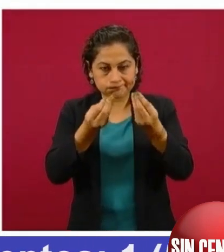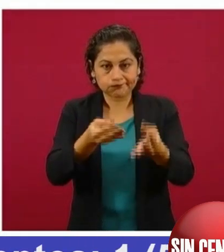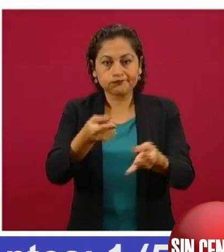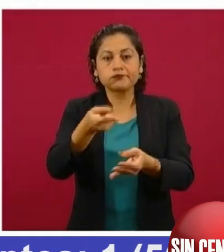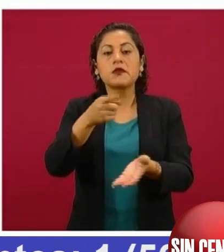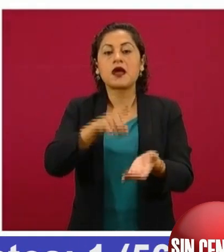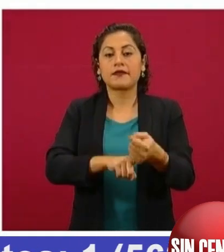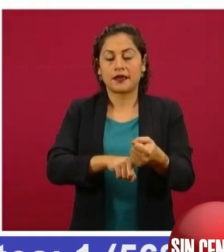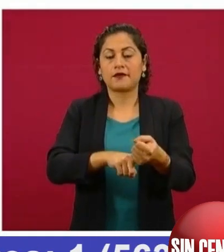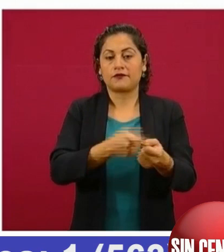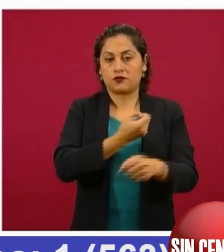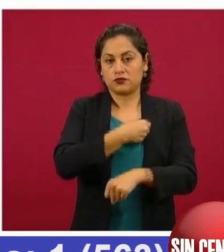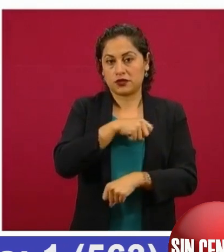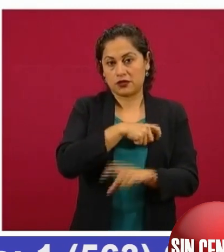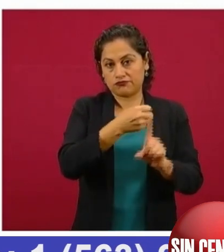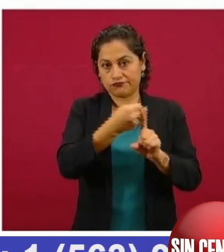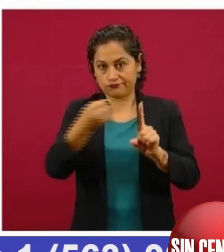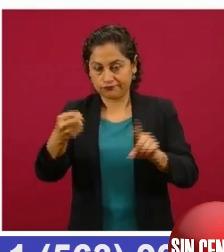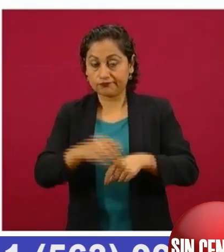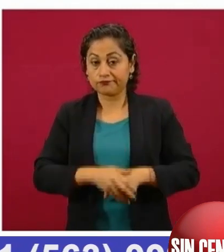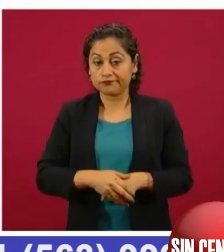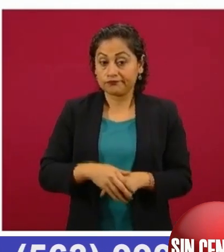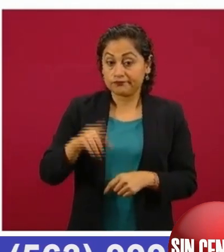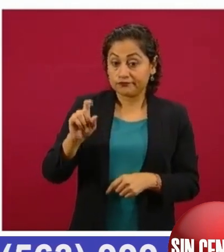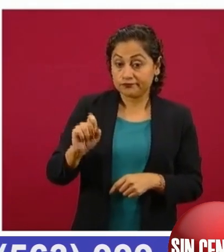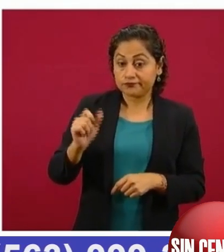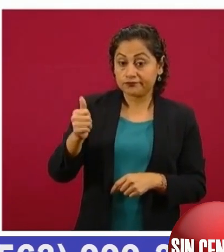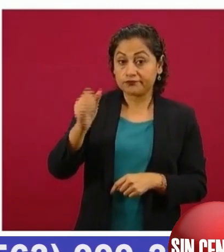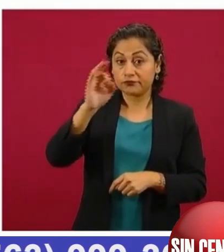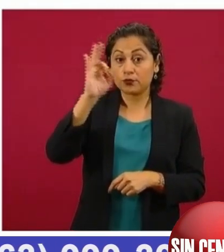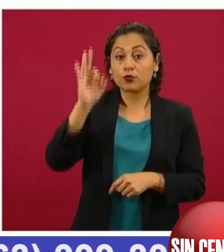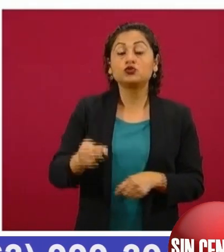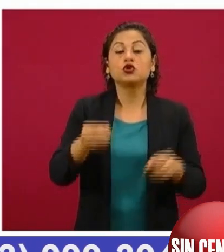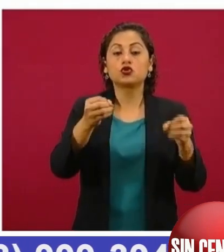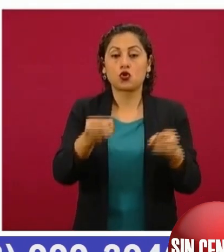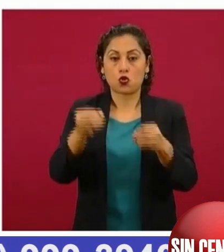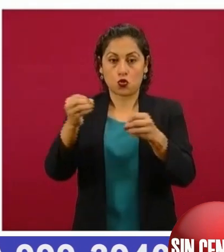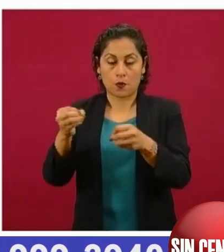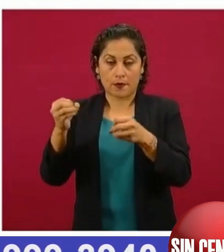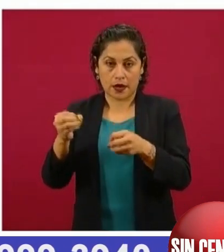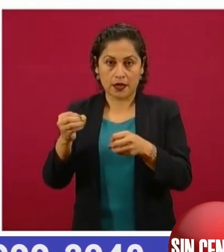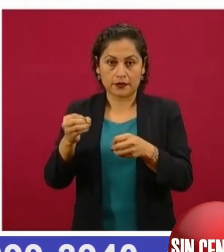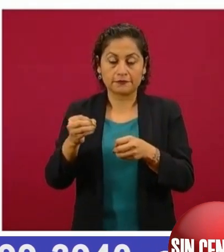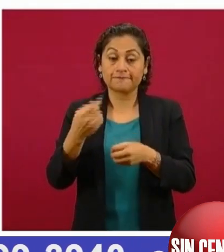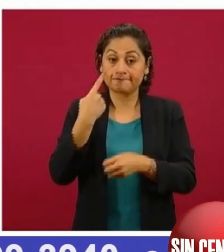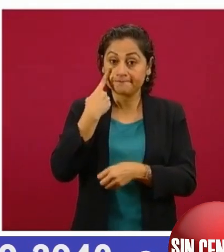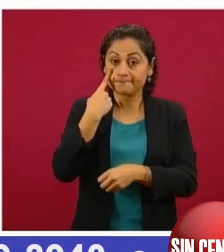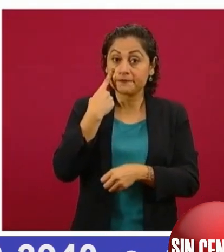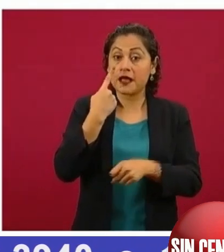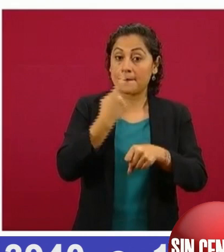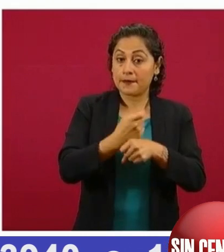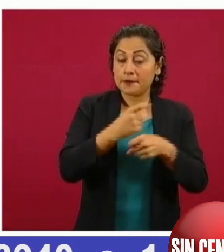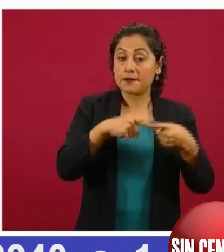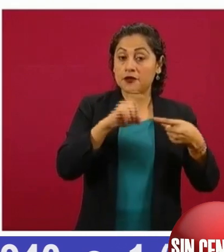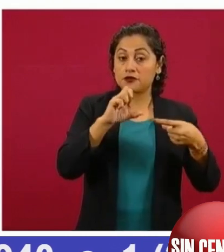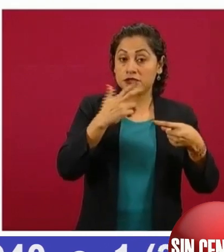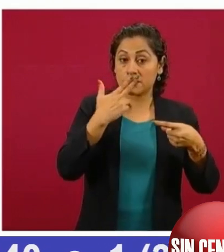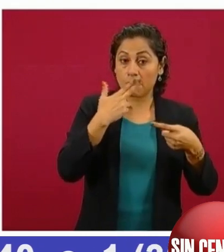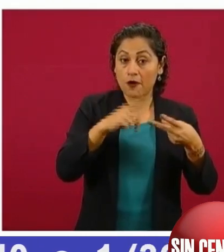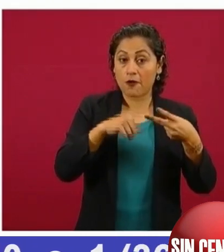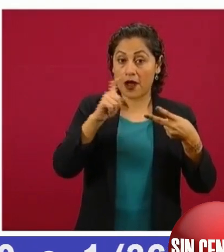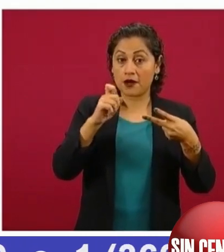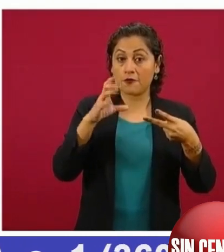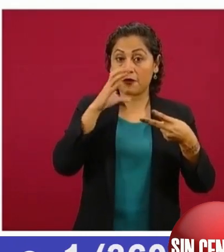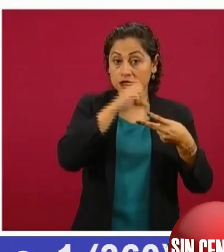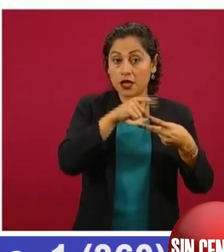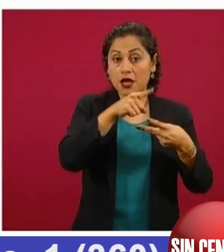salud. 26%, un poquito más de la cuarta parte están ocupadas y Chihuahua, Aguascalientes son los estados con